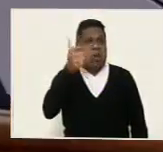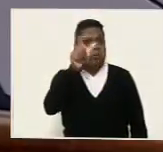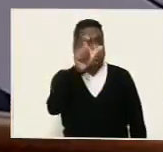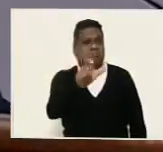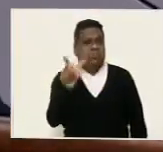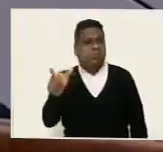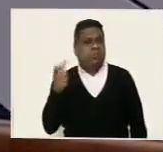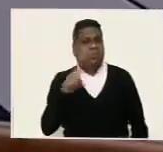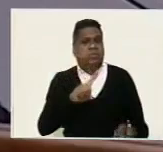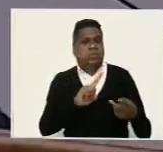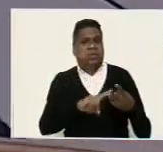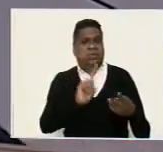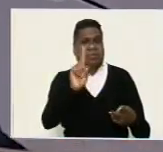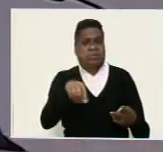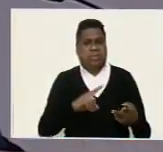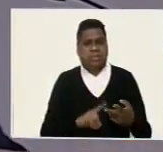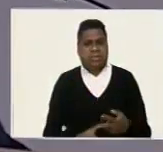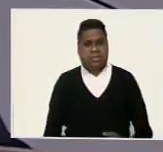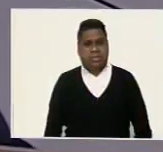redada.